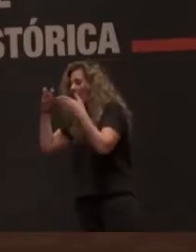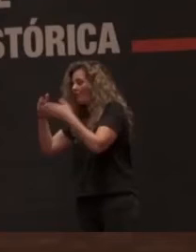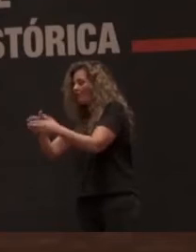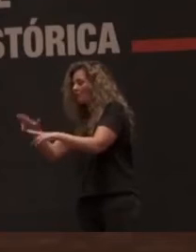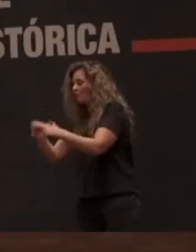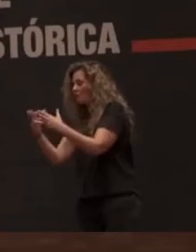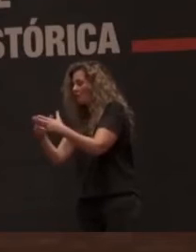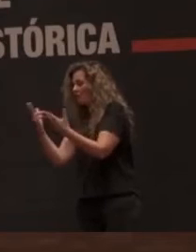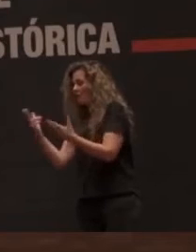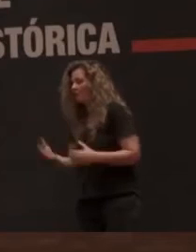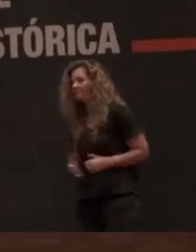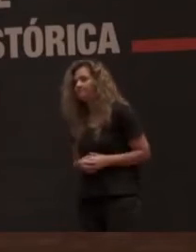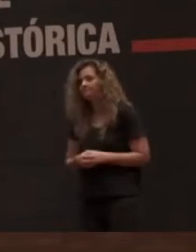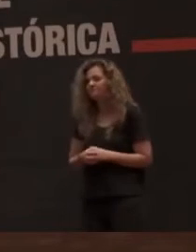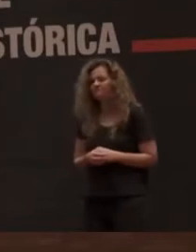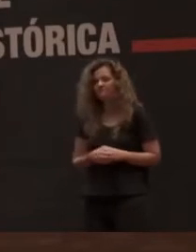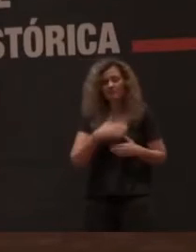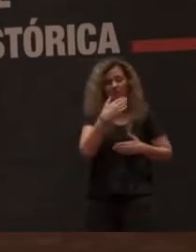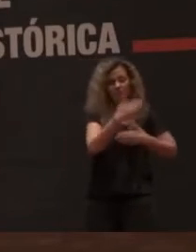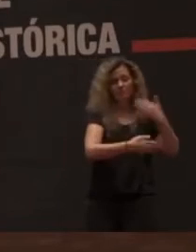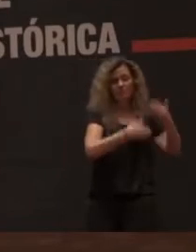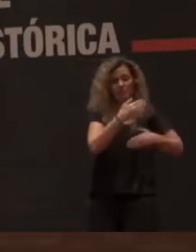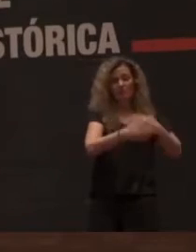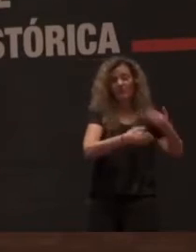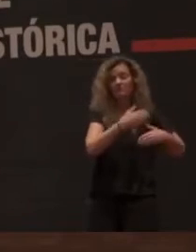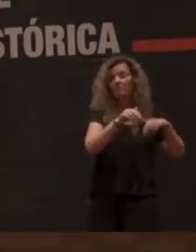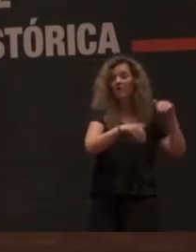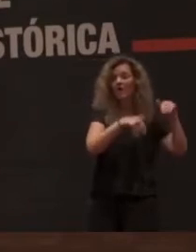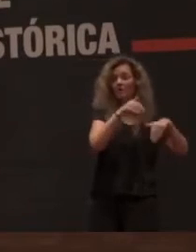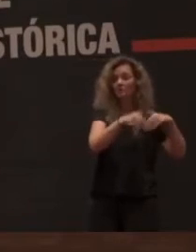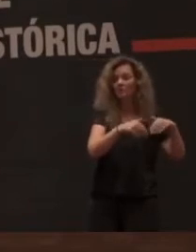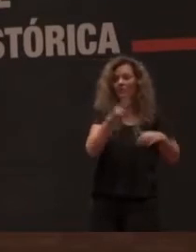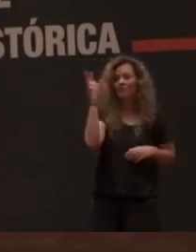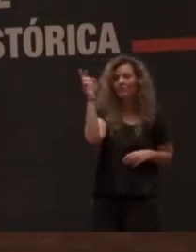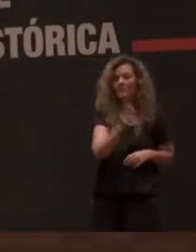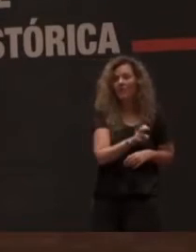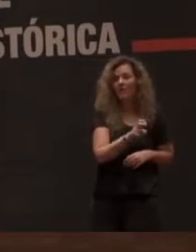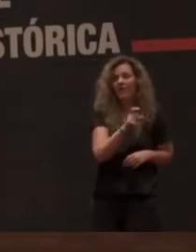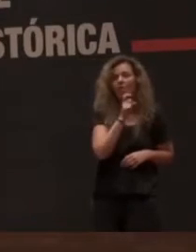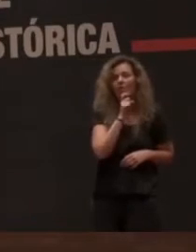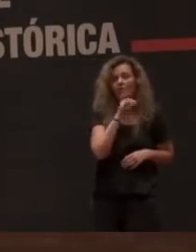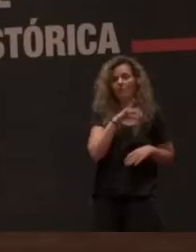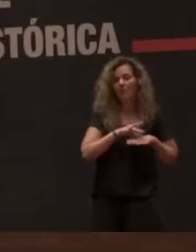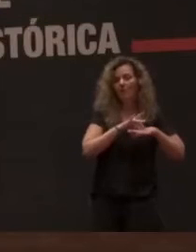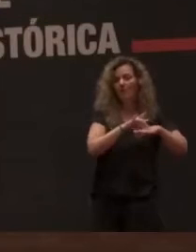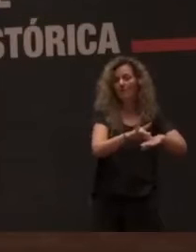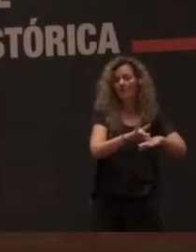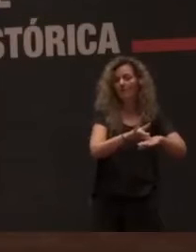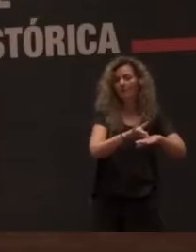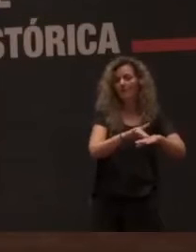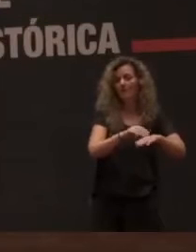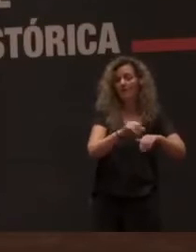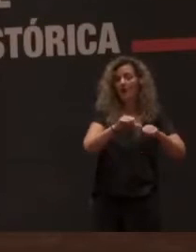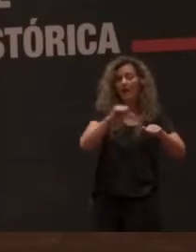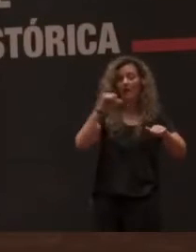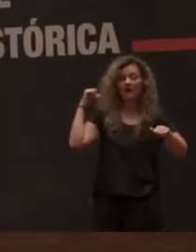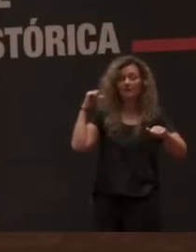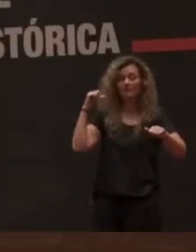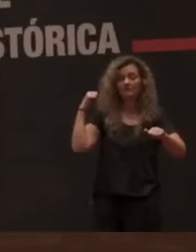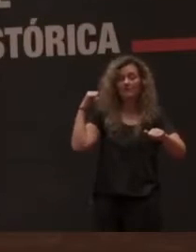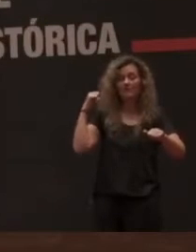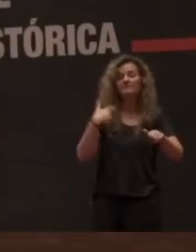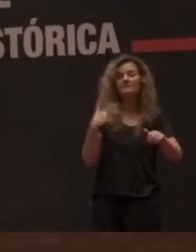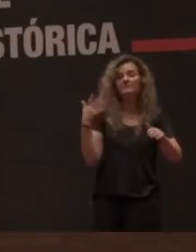enfoques sociológicos. Los procesos electorales básicamente fueron guiados por la premisa de que tenemos que